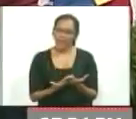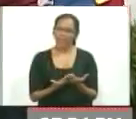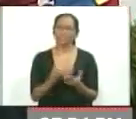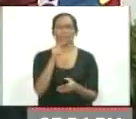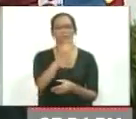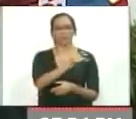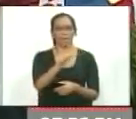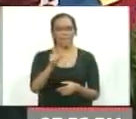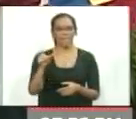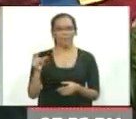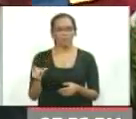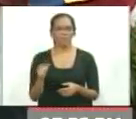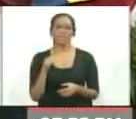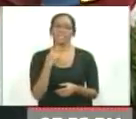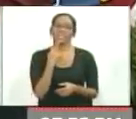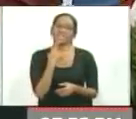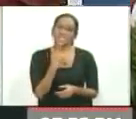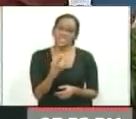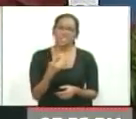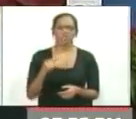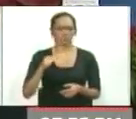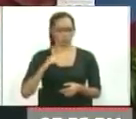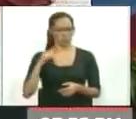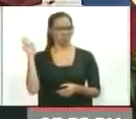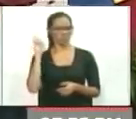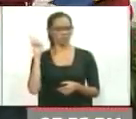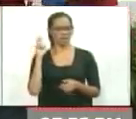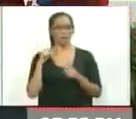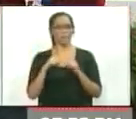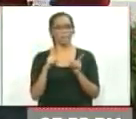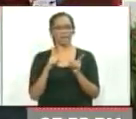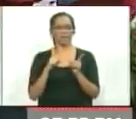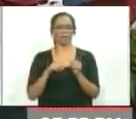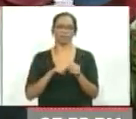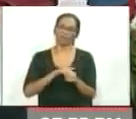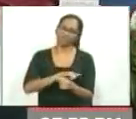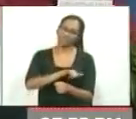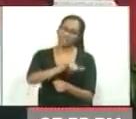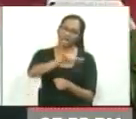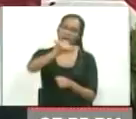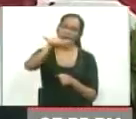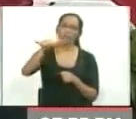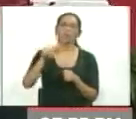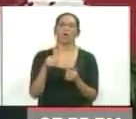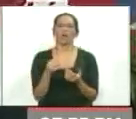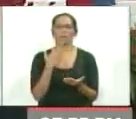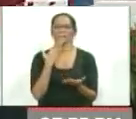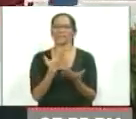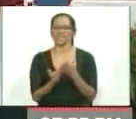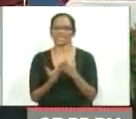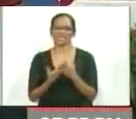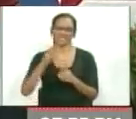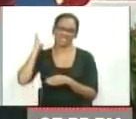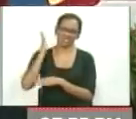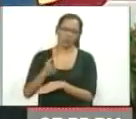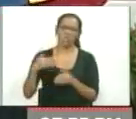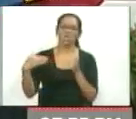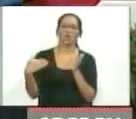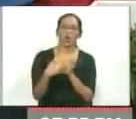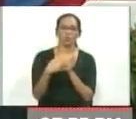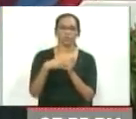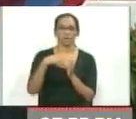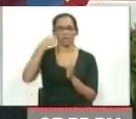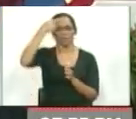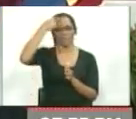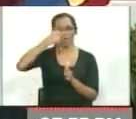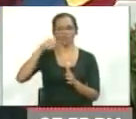que dicen ser venezolanos y que se han ido por el mundo a pedir sanciones contra nuestro pueblo. Y